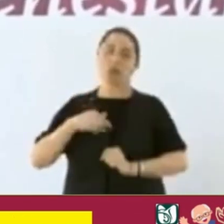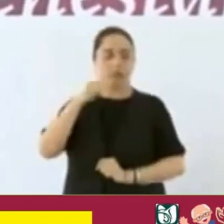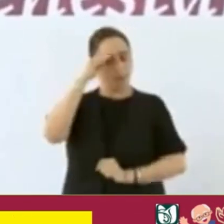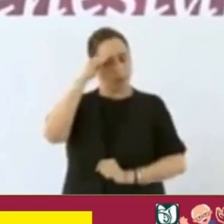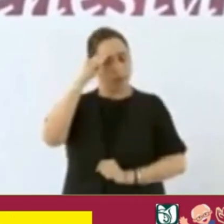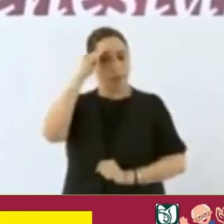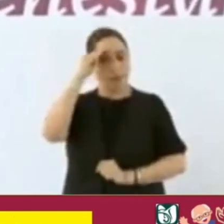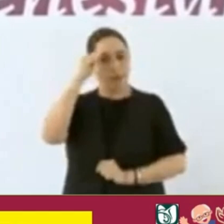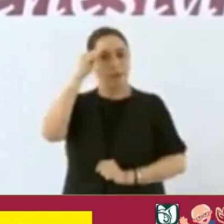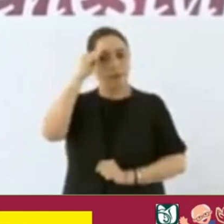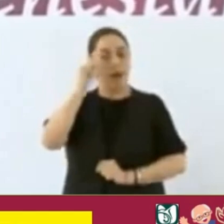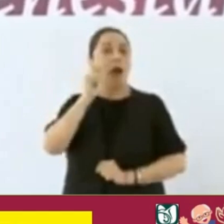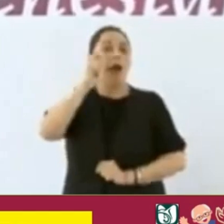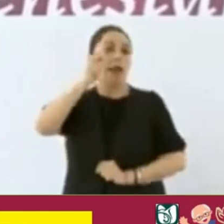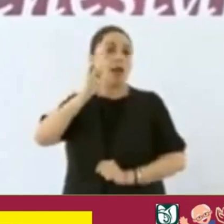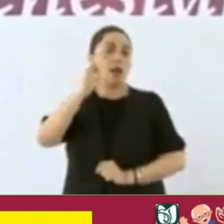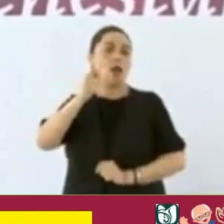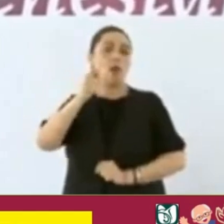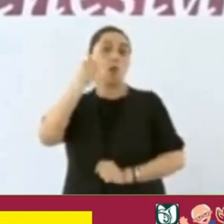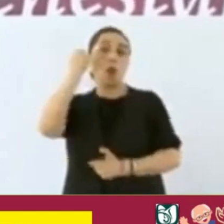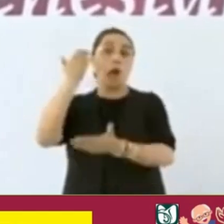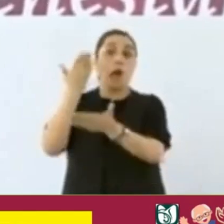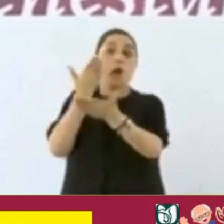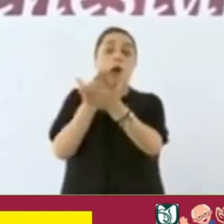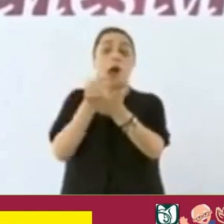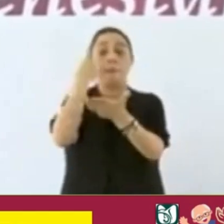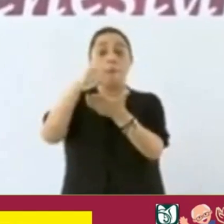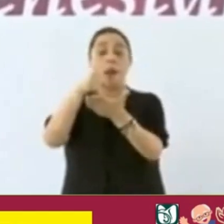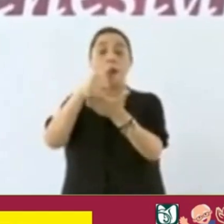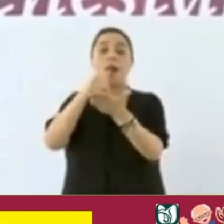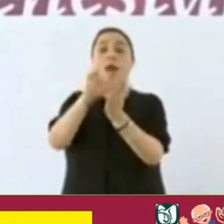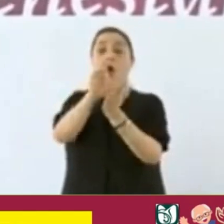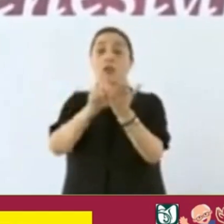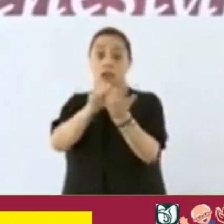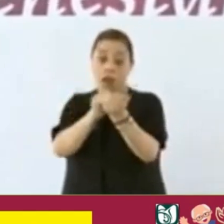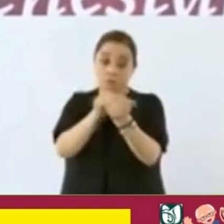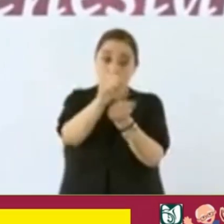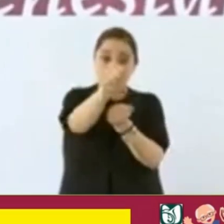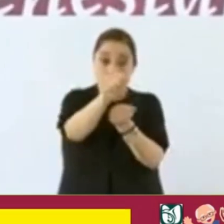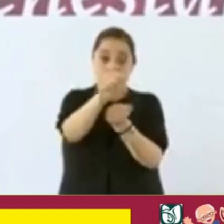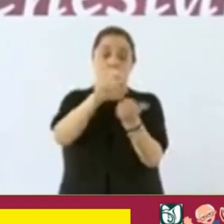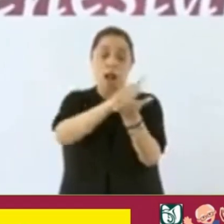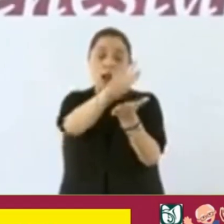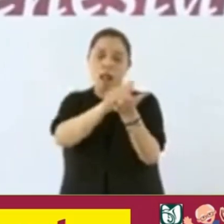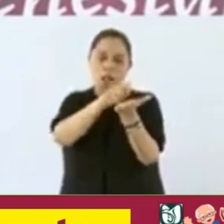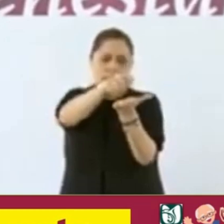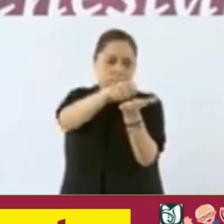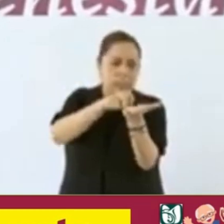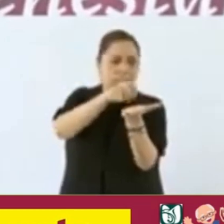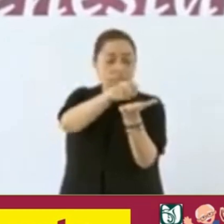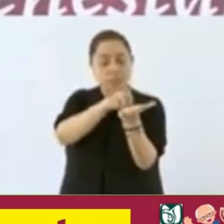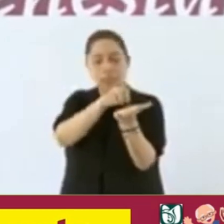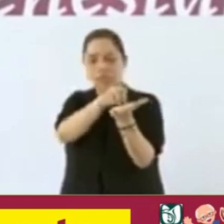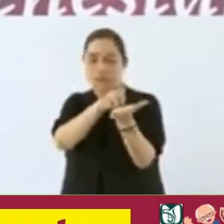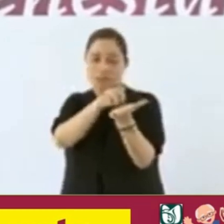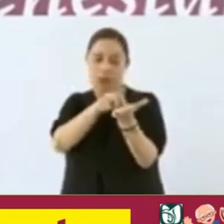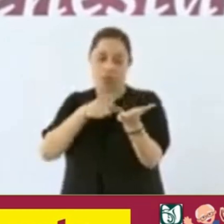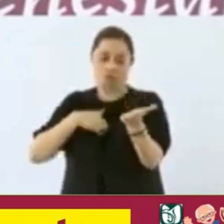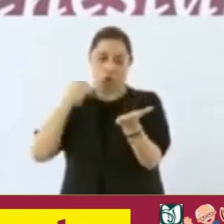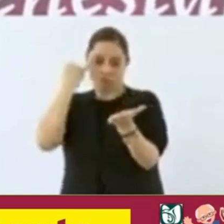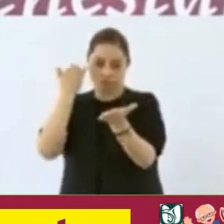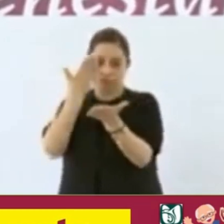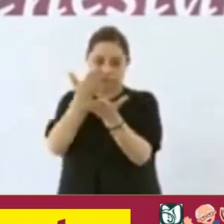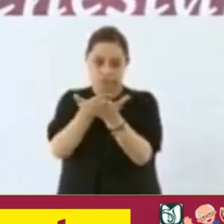iniciativa de reforma a la constitución para ajustar